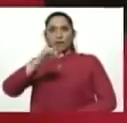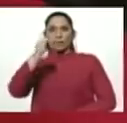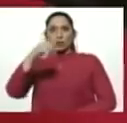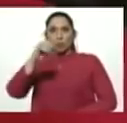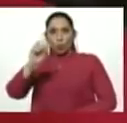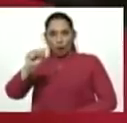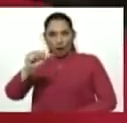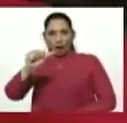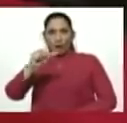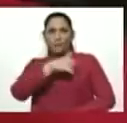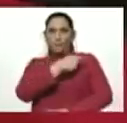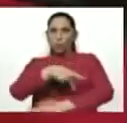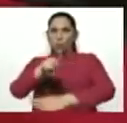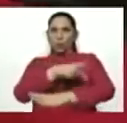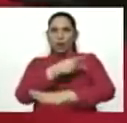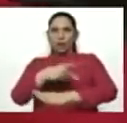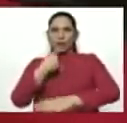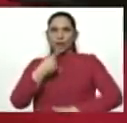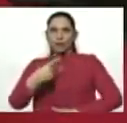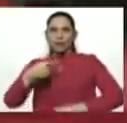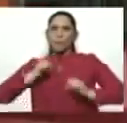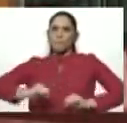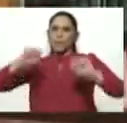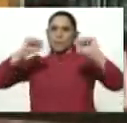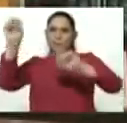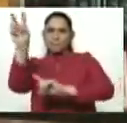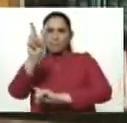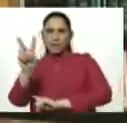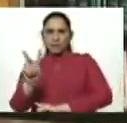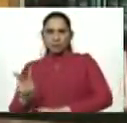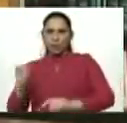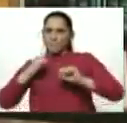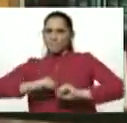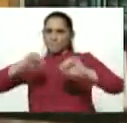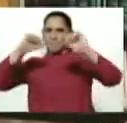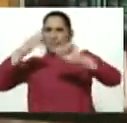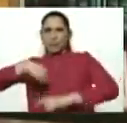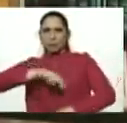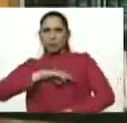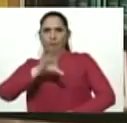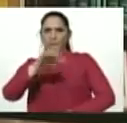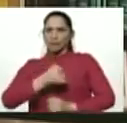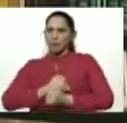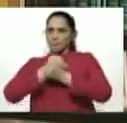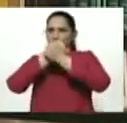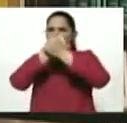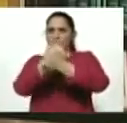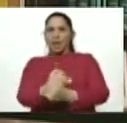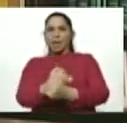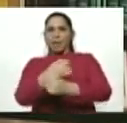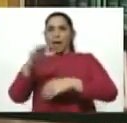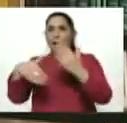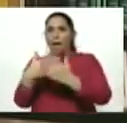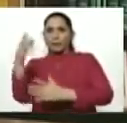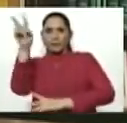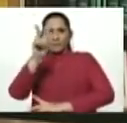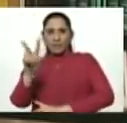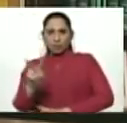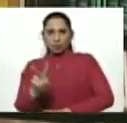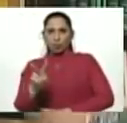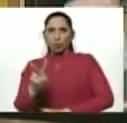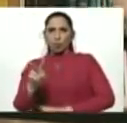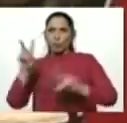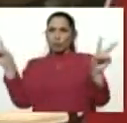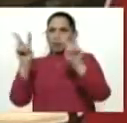presente, les digo que viva Venezuela, que viva nuestra patria amada, hasta